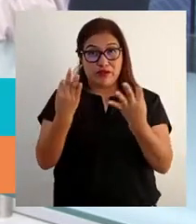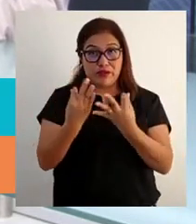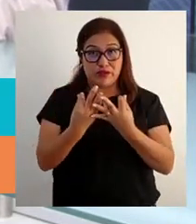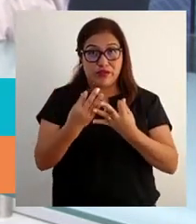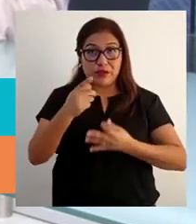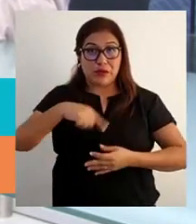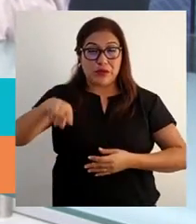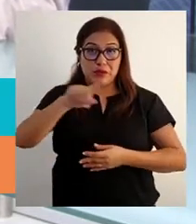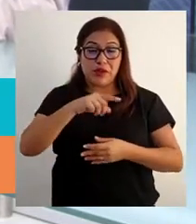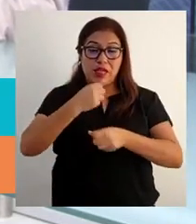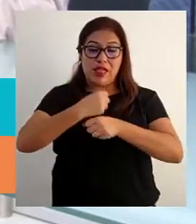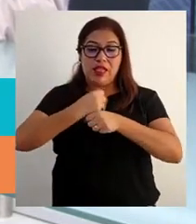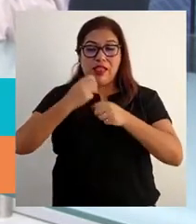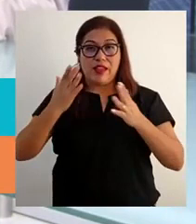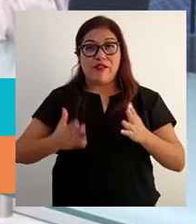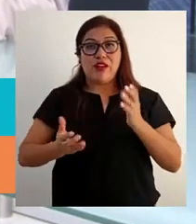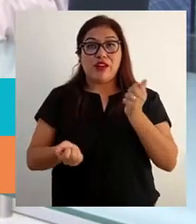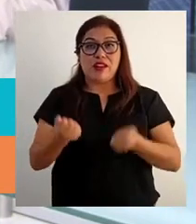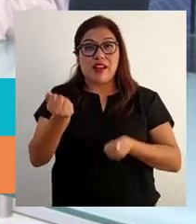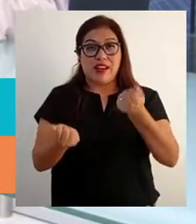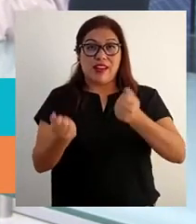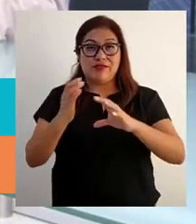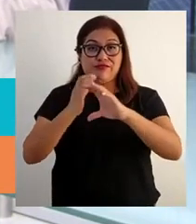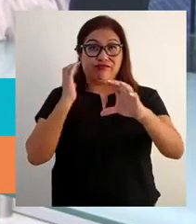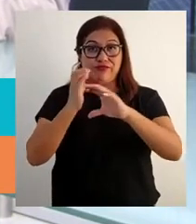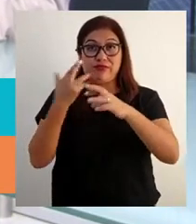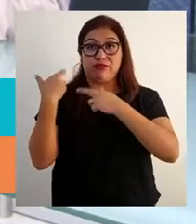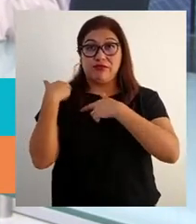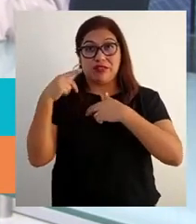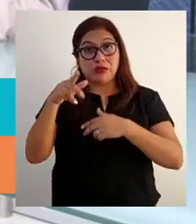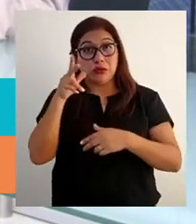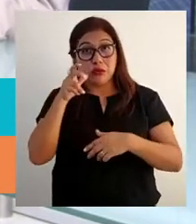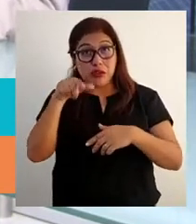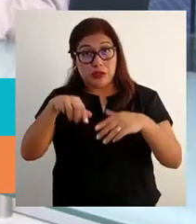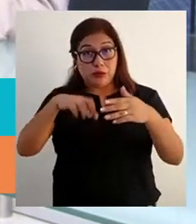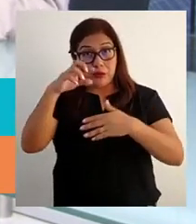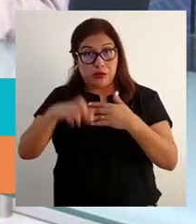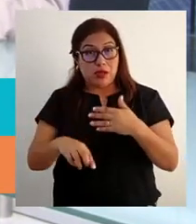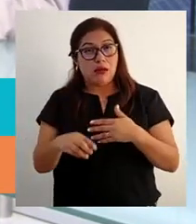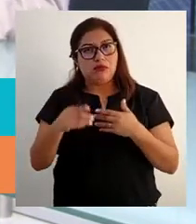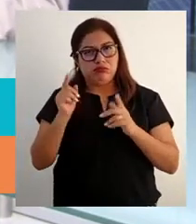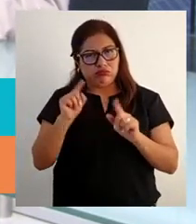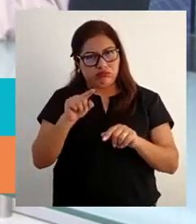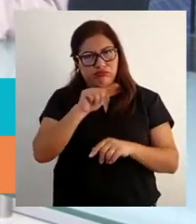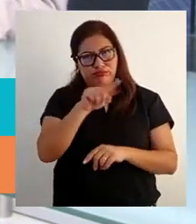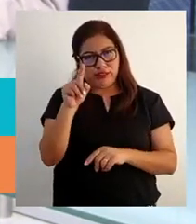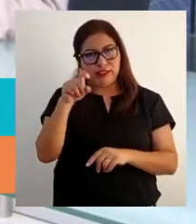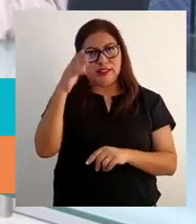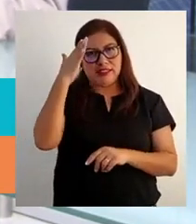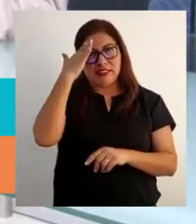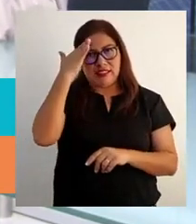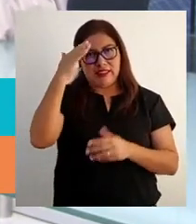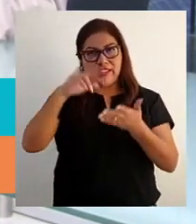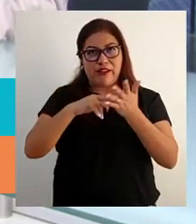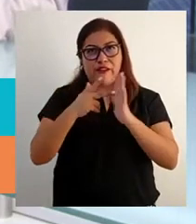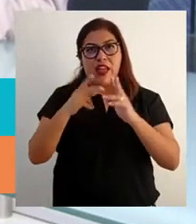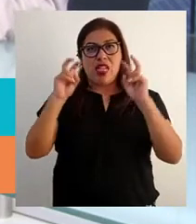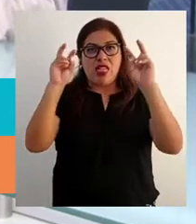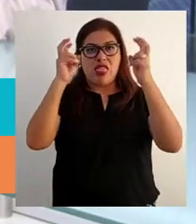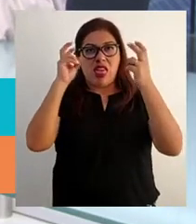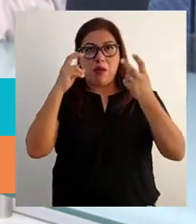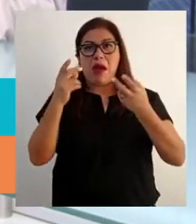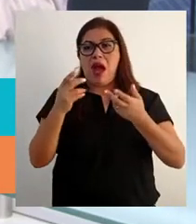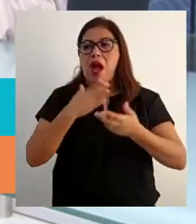operadores de transportes que escuchan el programa, hacerles ver que no es un tema de dádiva, es un tema de ley.